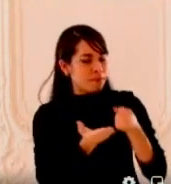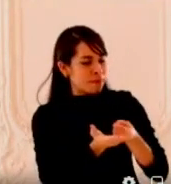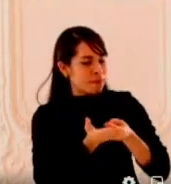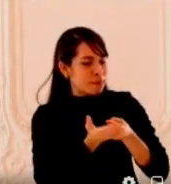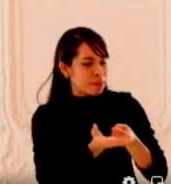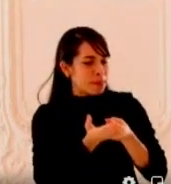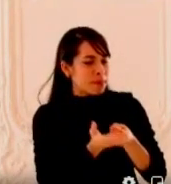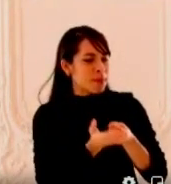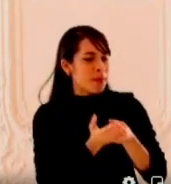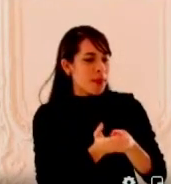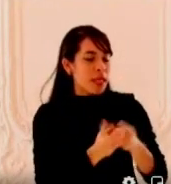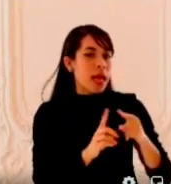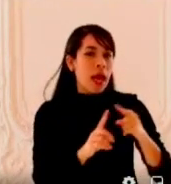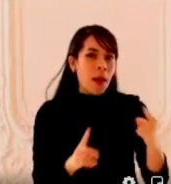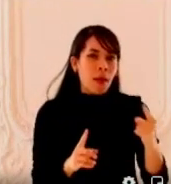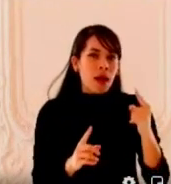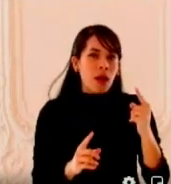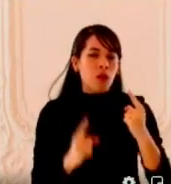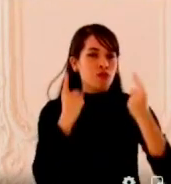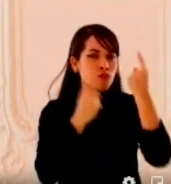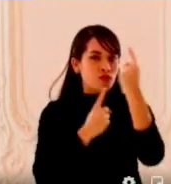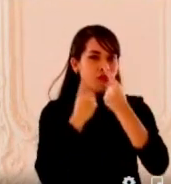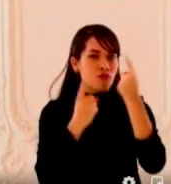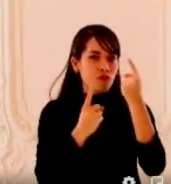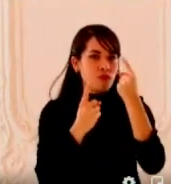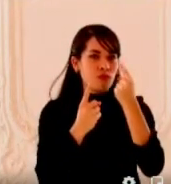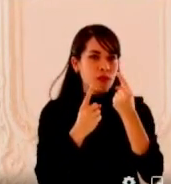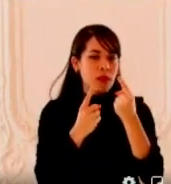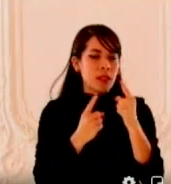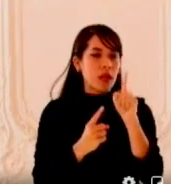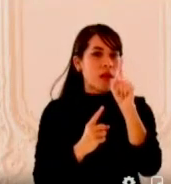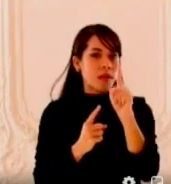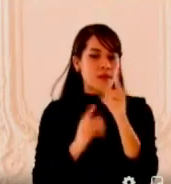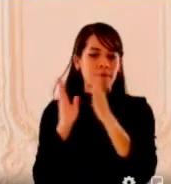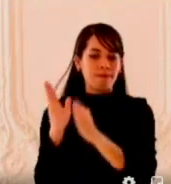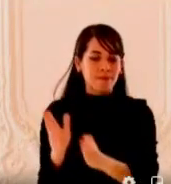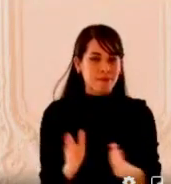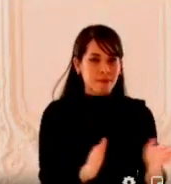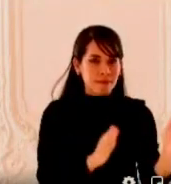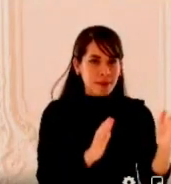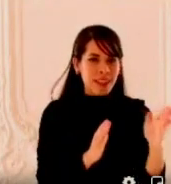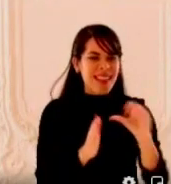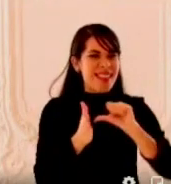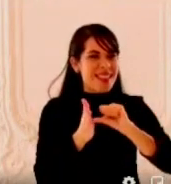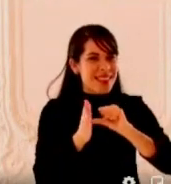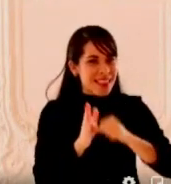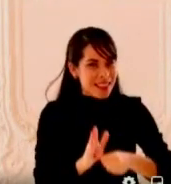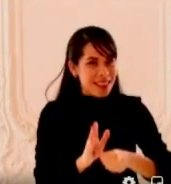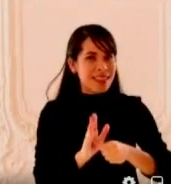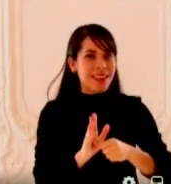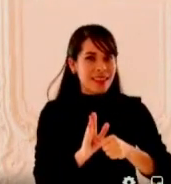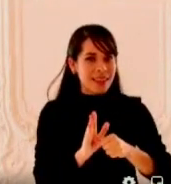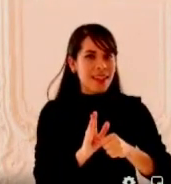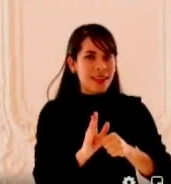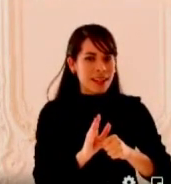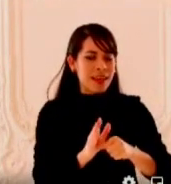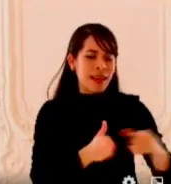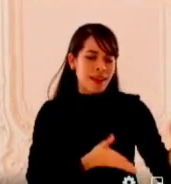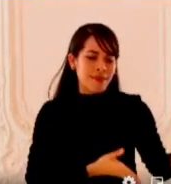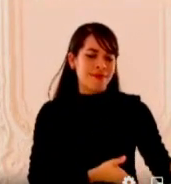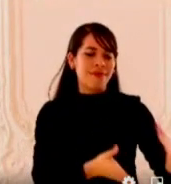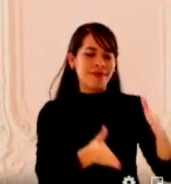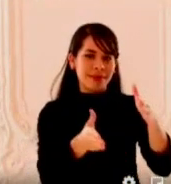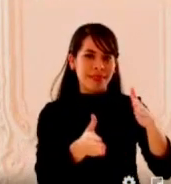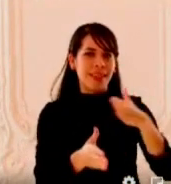efectivamente. Pero yo considero que una de las cosas que vamos a planificar y darle mucho énfasis va a ser definitivamente la Autoridad de Carreteras con mi